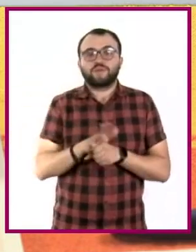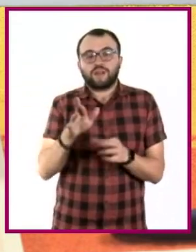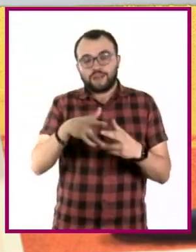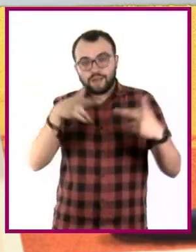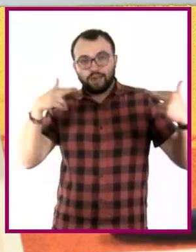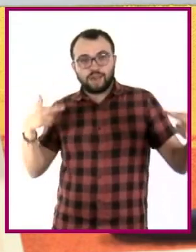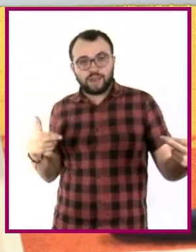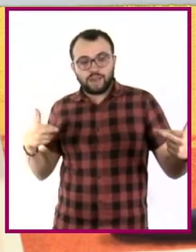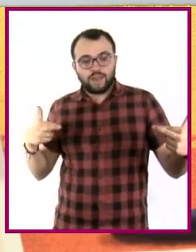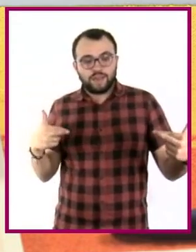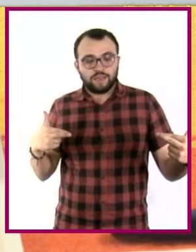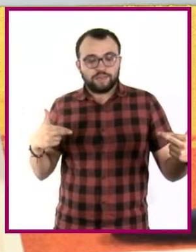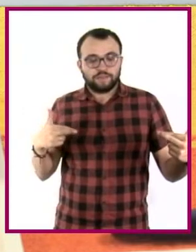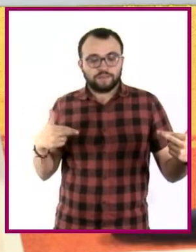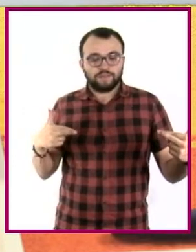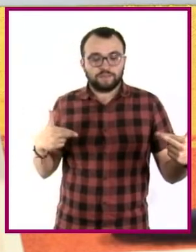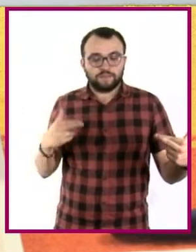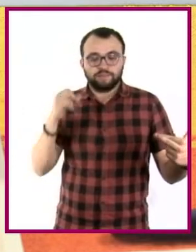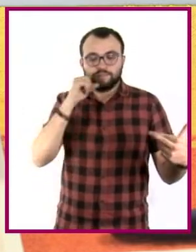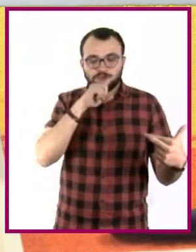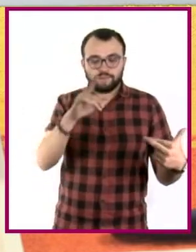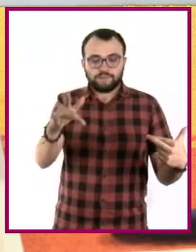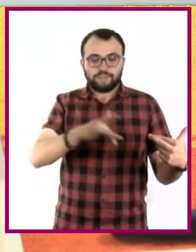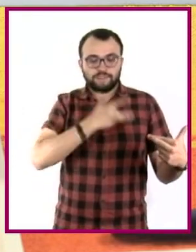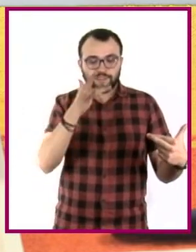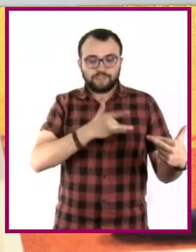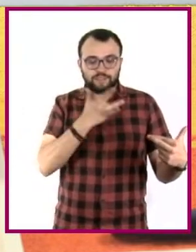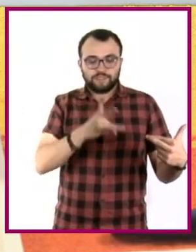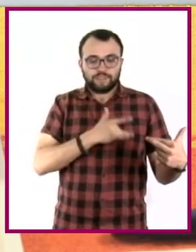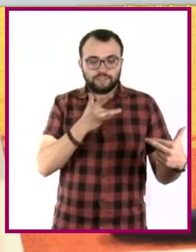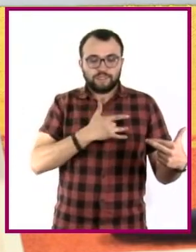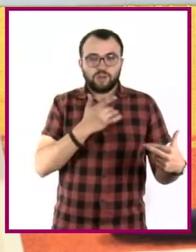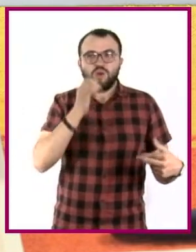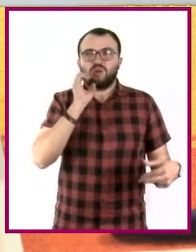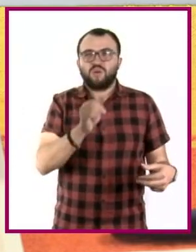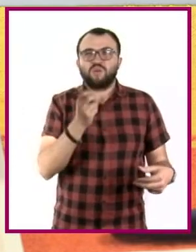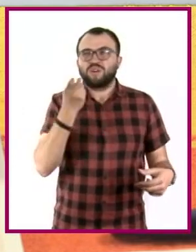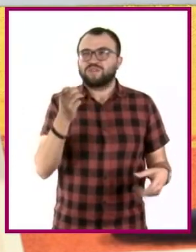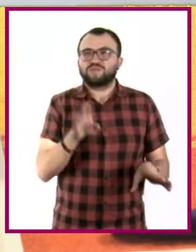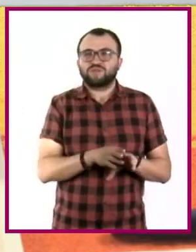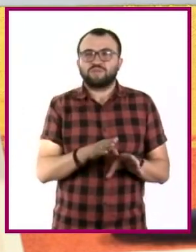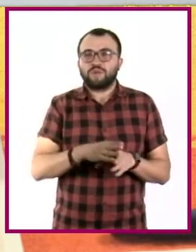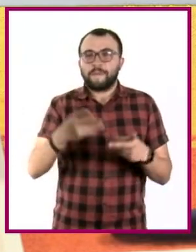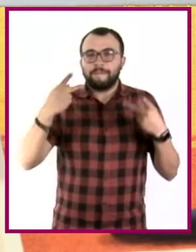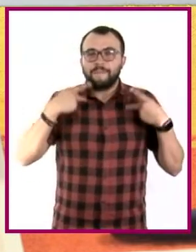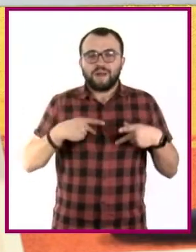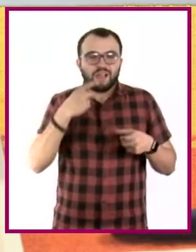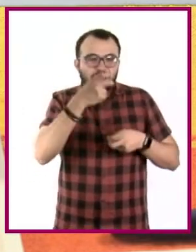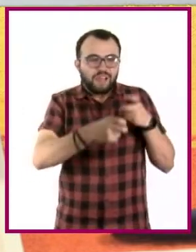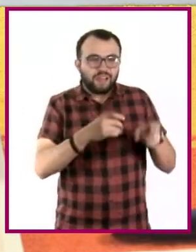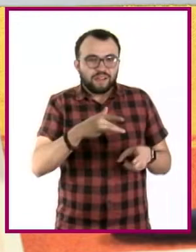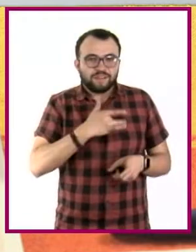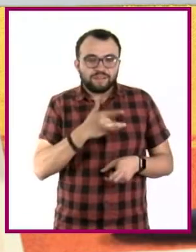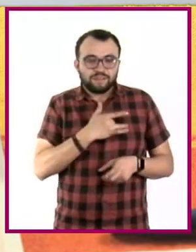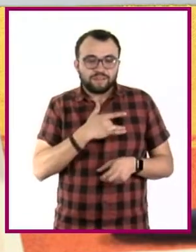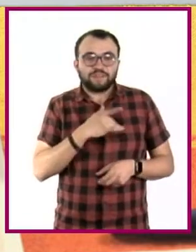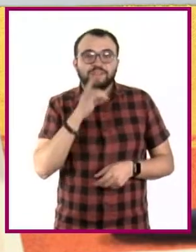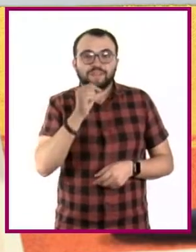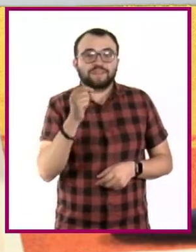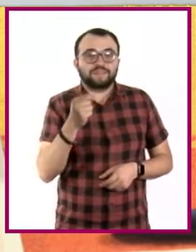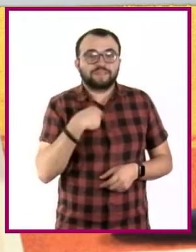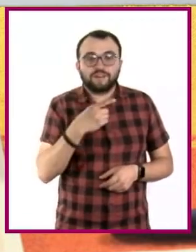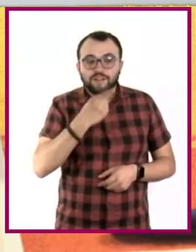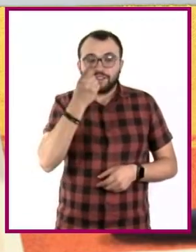que había entre los sentimientos o cómo juzga la gente los sentimientos del emisor a partir de lo que